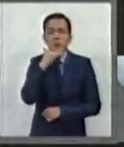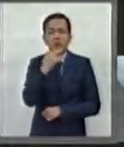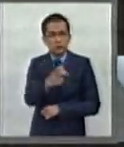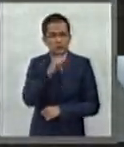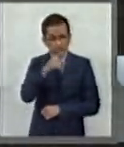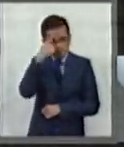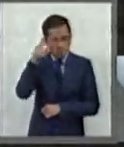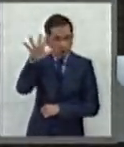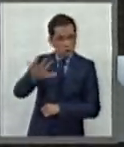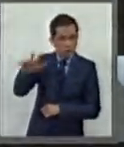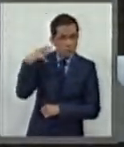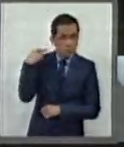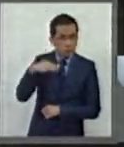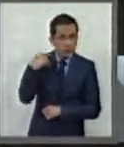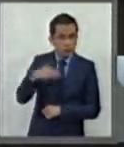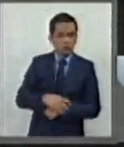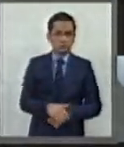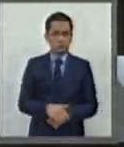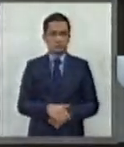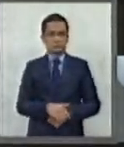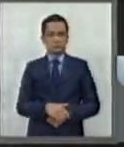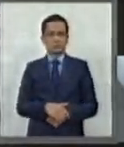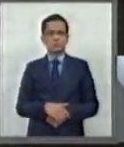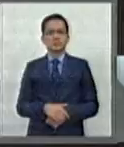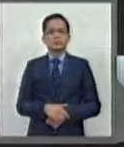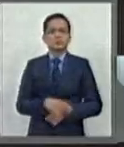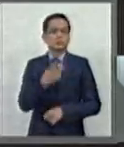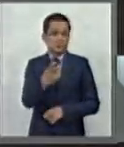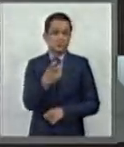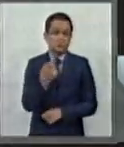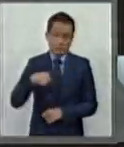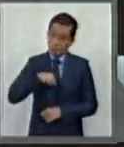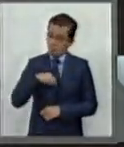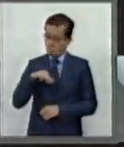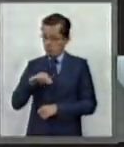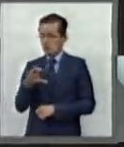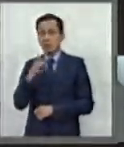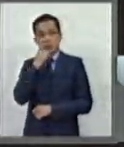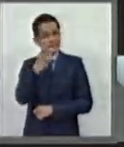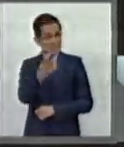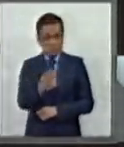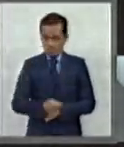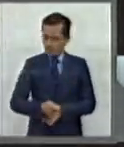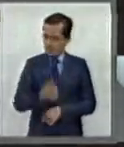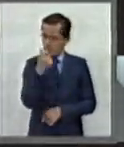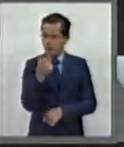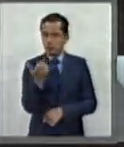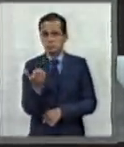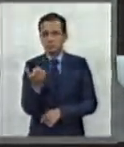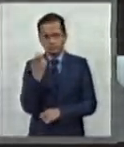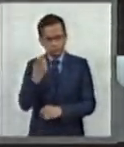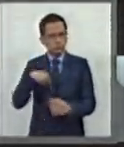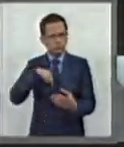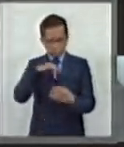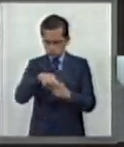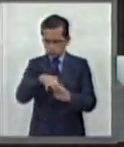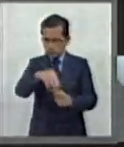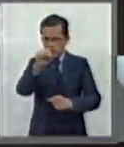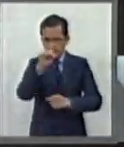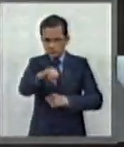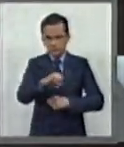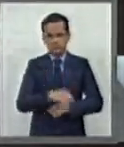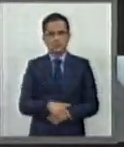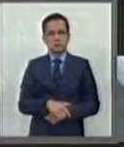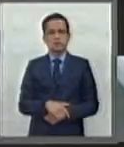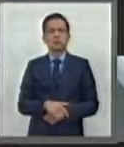futuro de los veracruzanos. Eso es lo primero que dice Movimiento Ciudadano sobre este punto de acuerdo, sobre el que vamos a votar a favor.